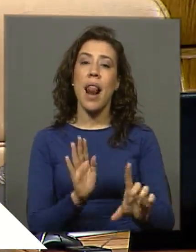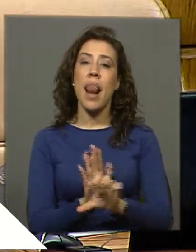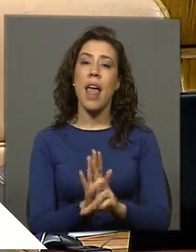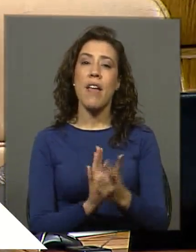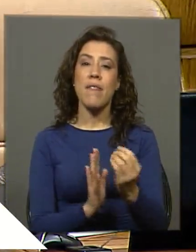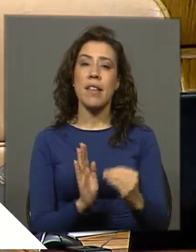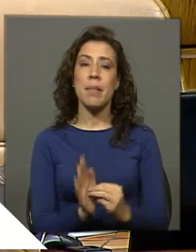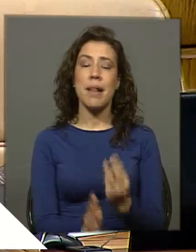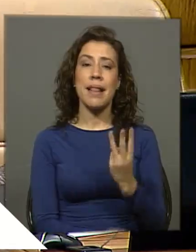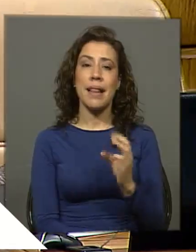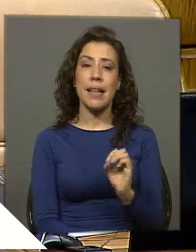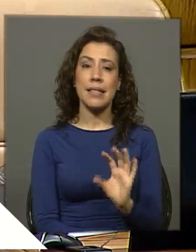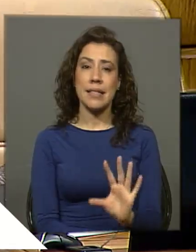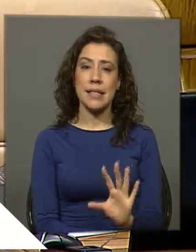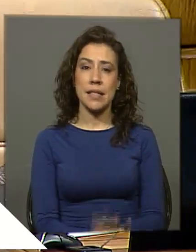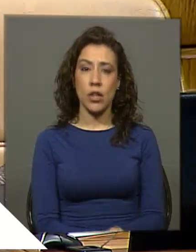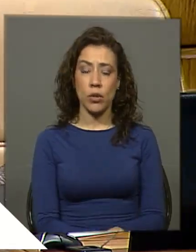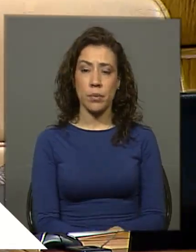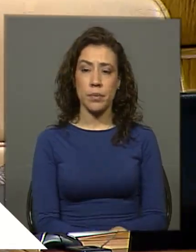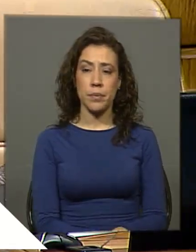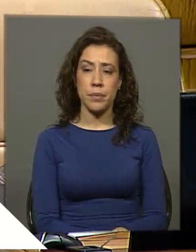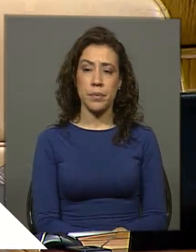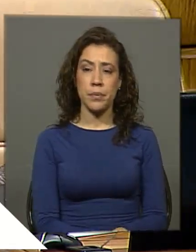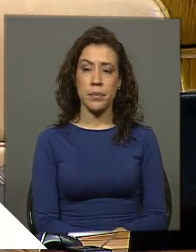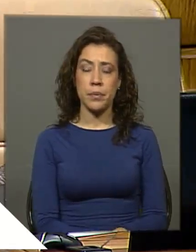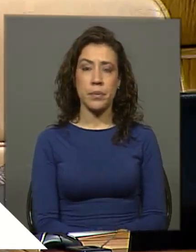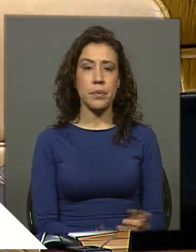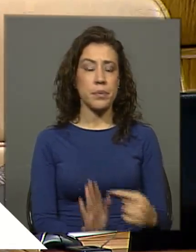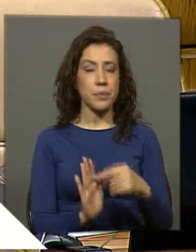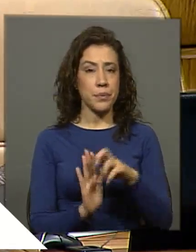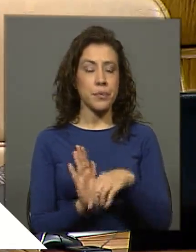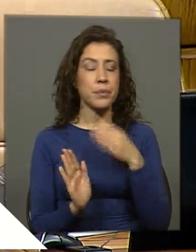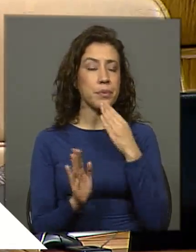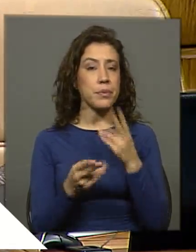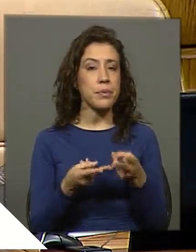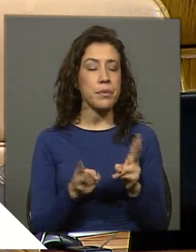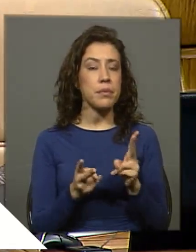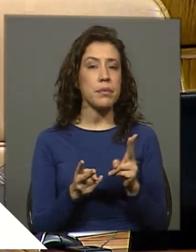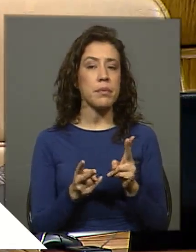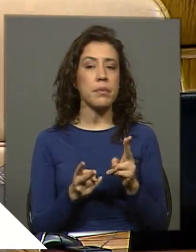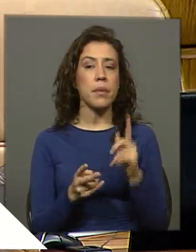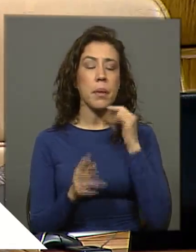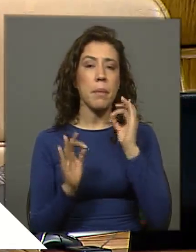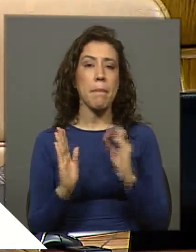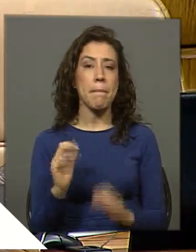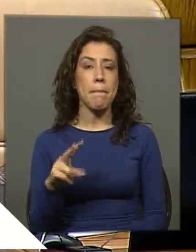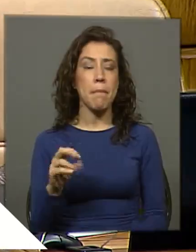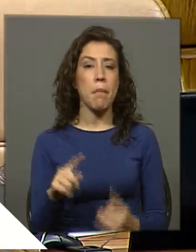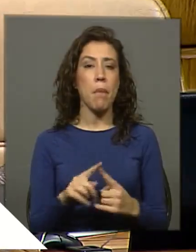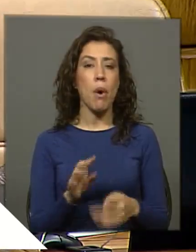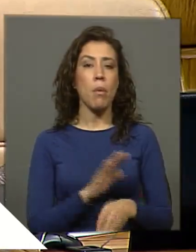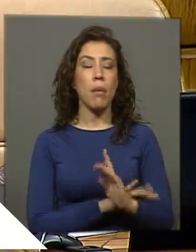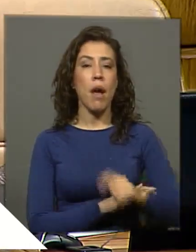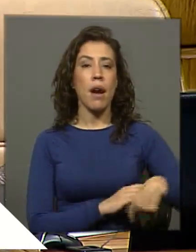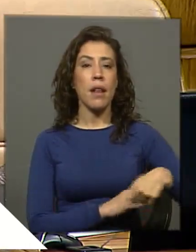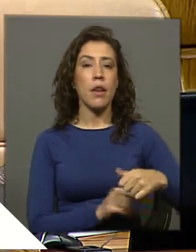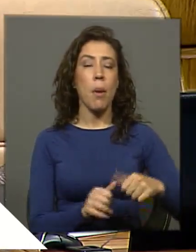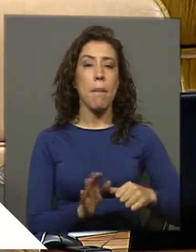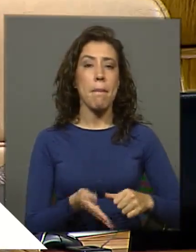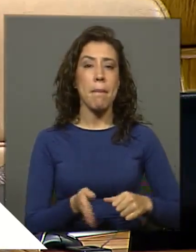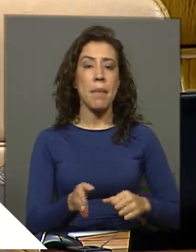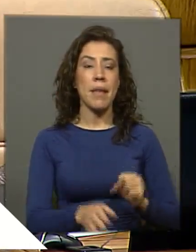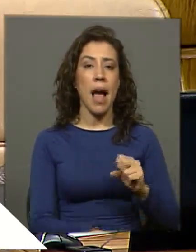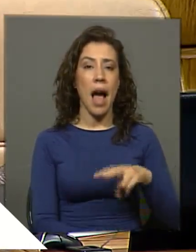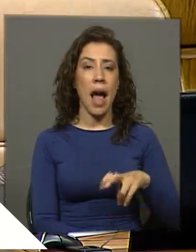20.305 creo que esta iniciativa también permite el perfeccionamiento a la bonificación por retiro permanente de la ANEF